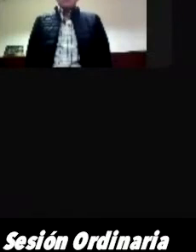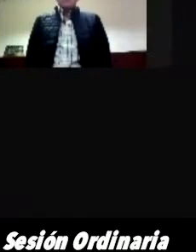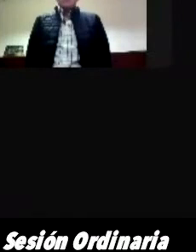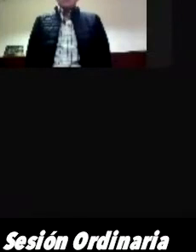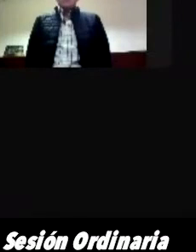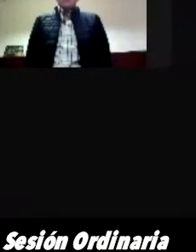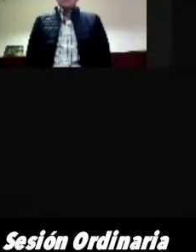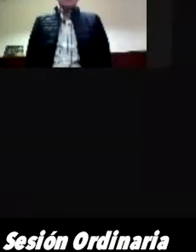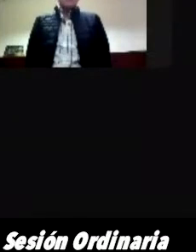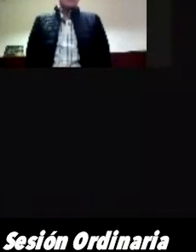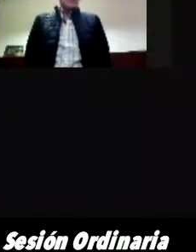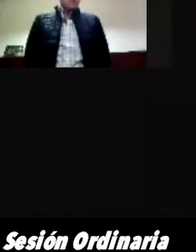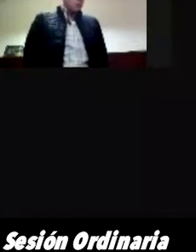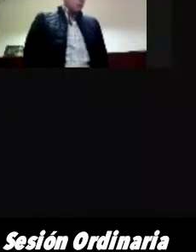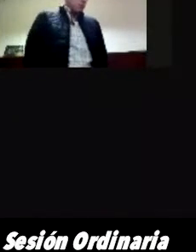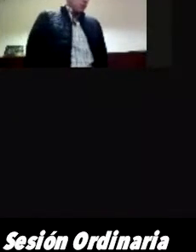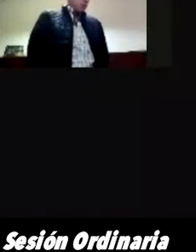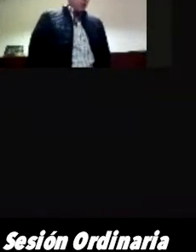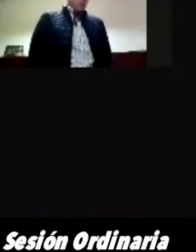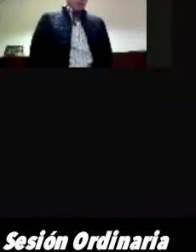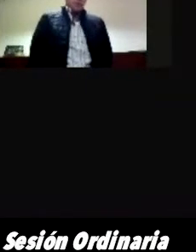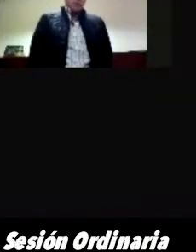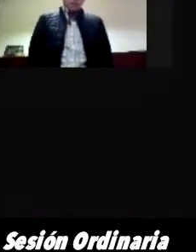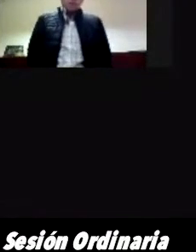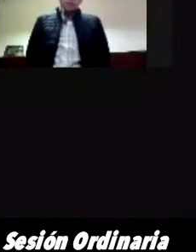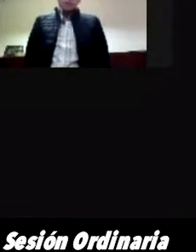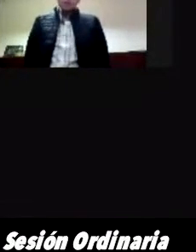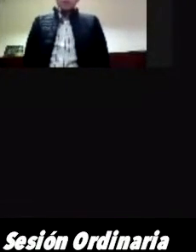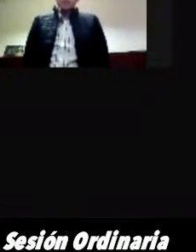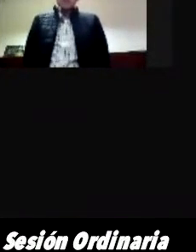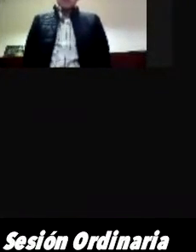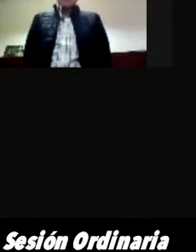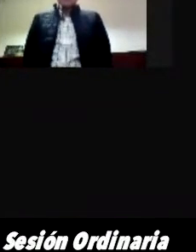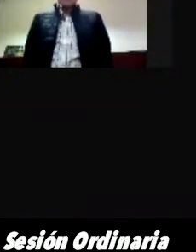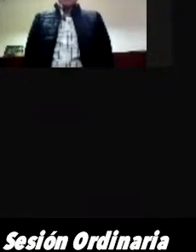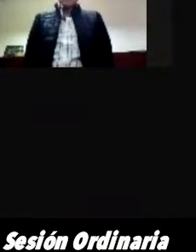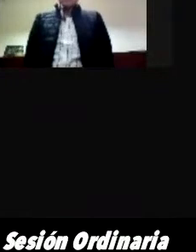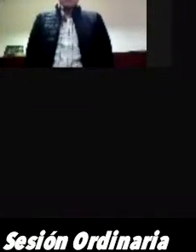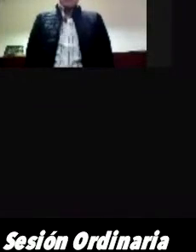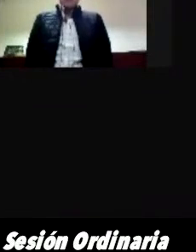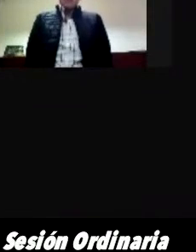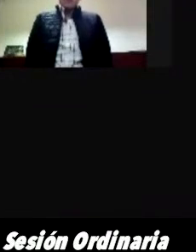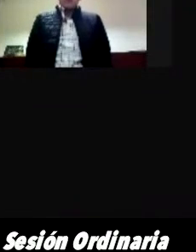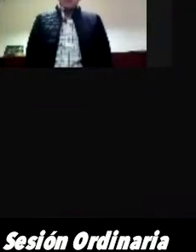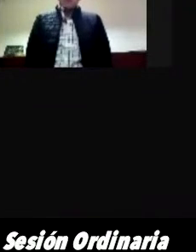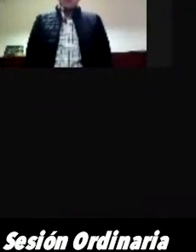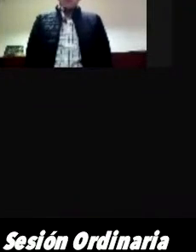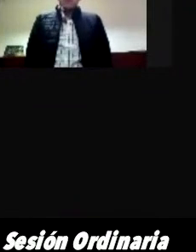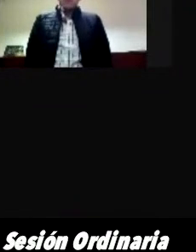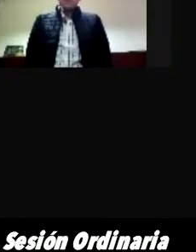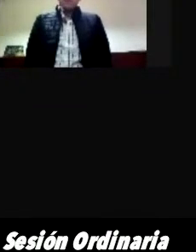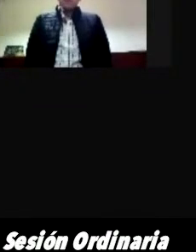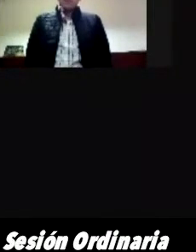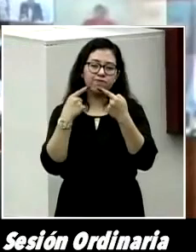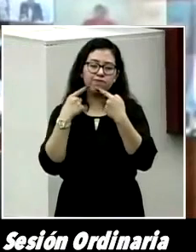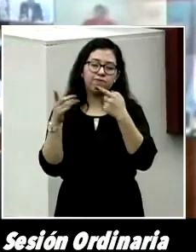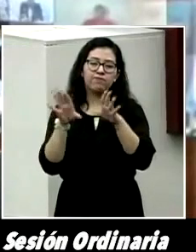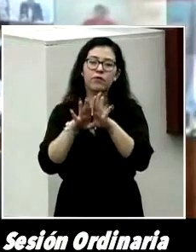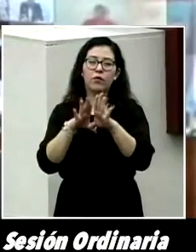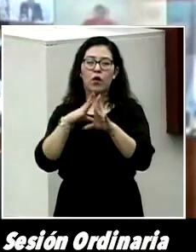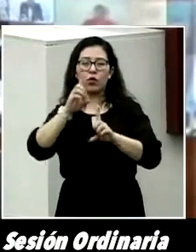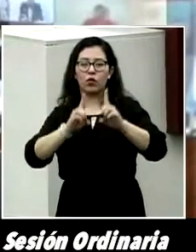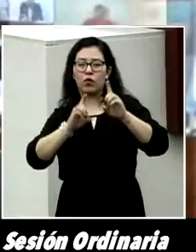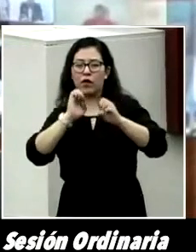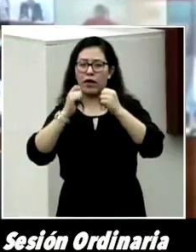con el objetivo de incluir en la ley la participación de la familia de los enfermos mentales para apoyar y asegurar su plena integración